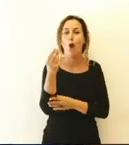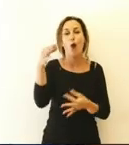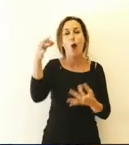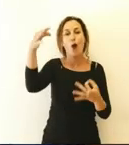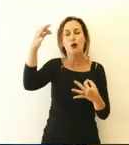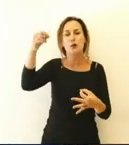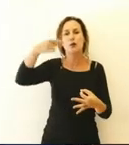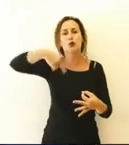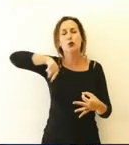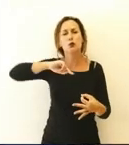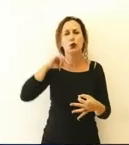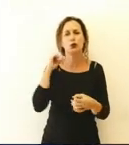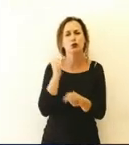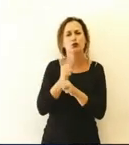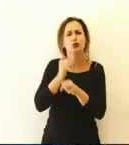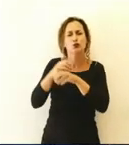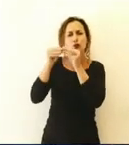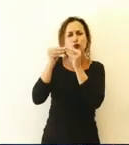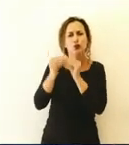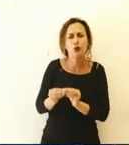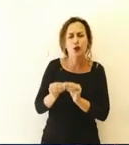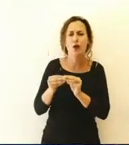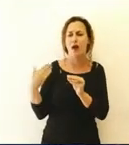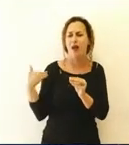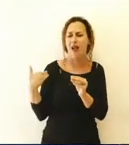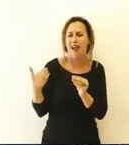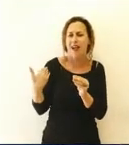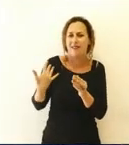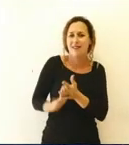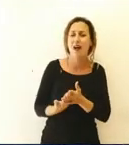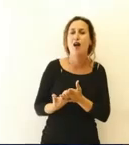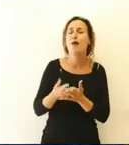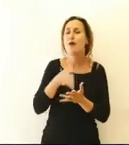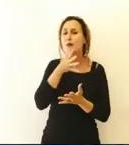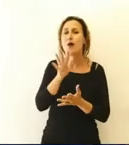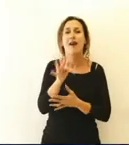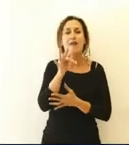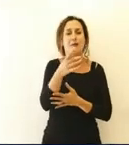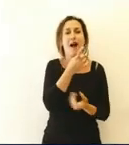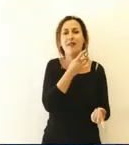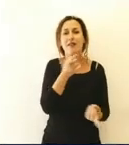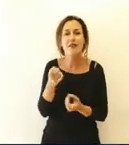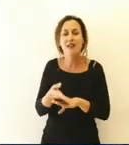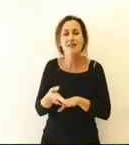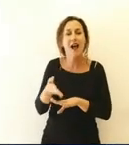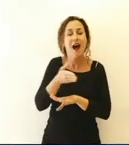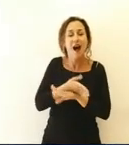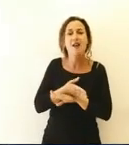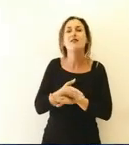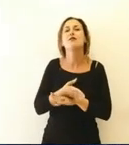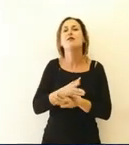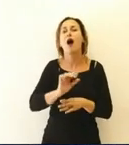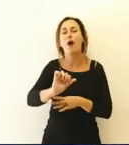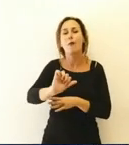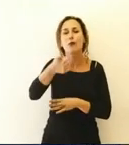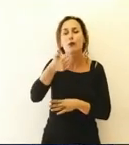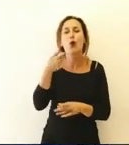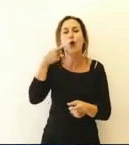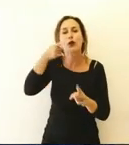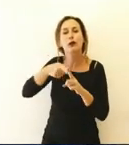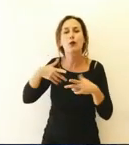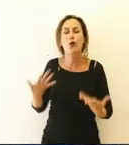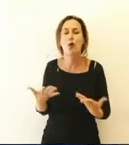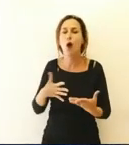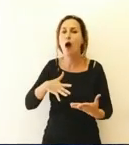en los últimos tiempos, porque además es necesario tenerlo aprobado para poder participar